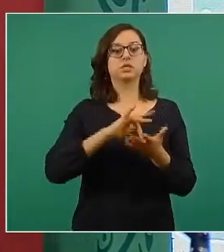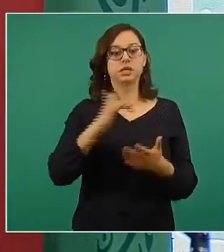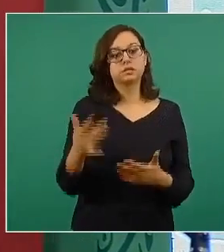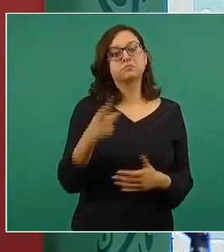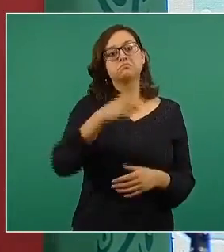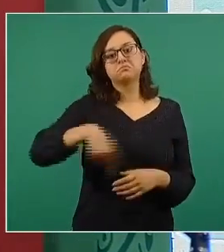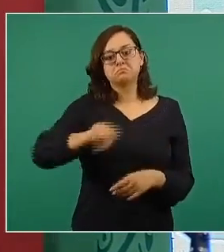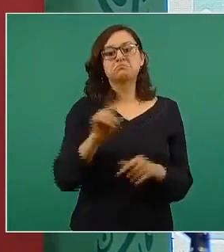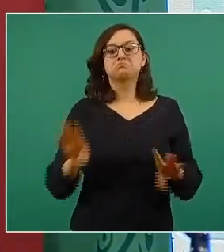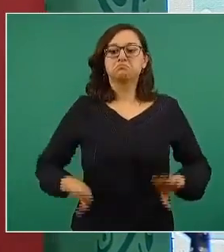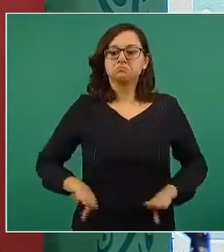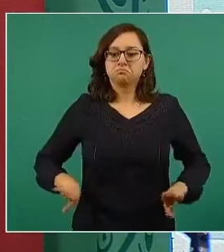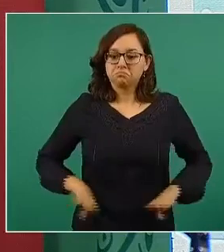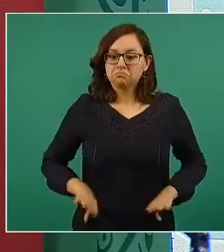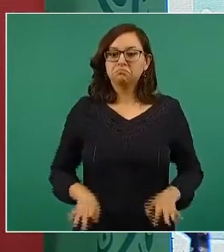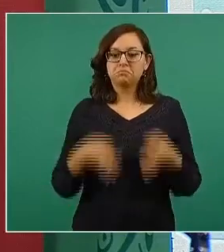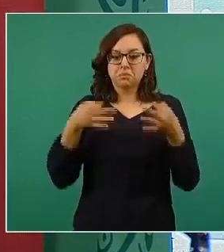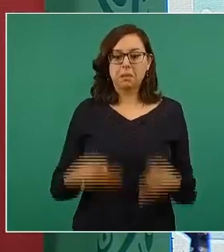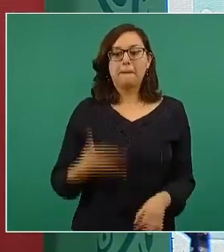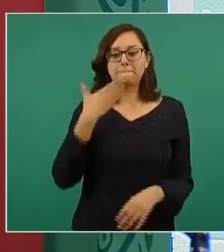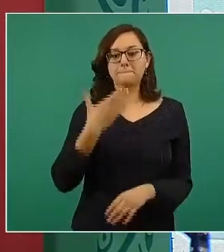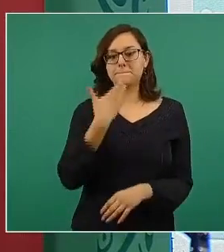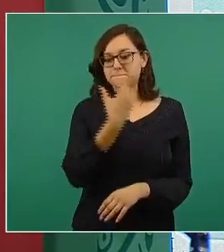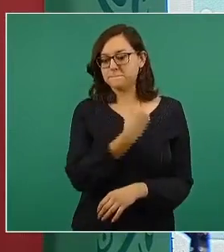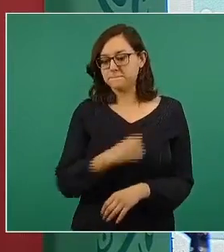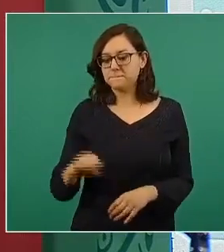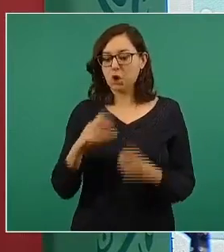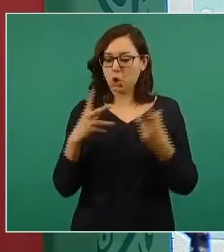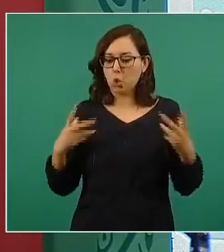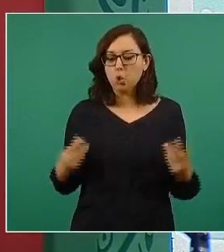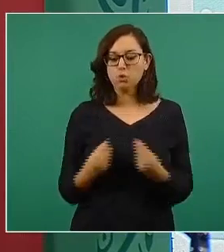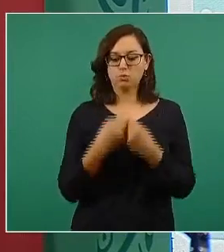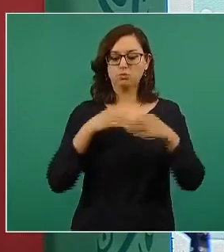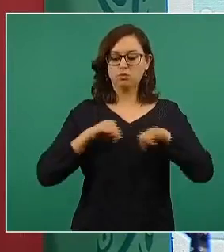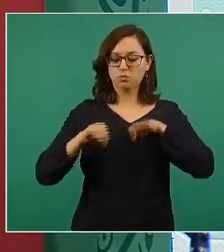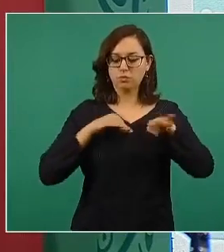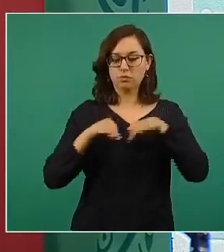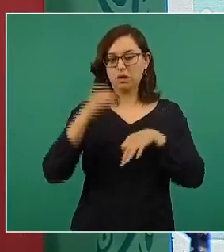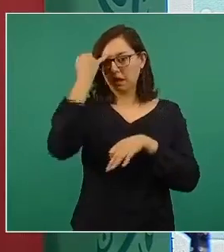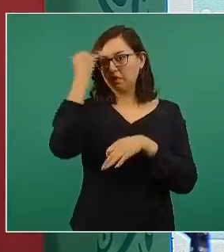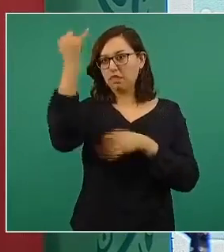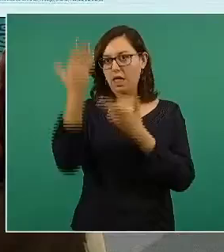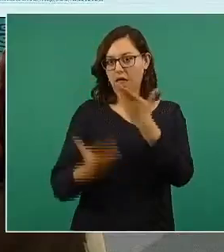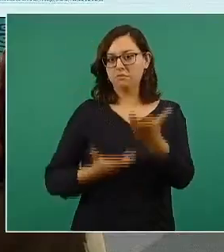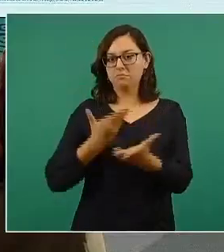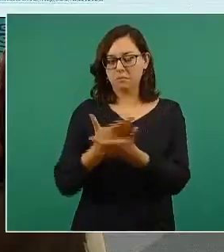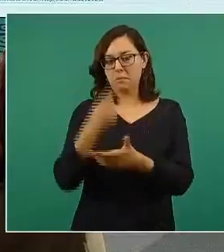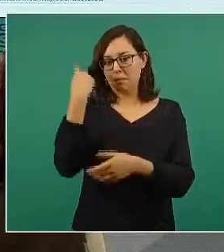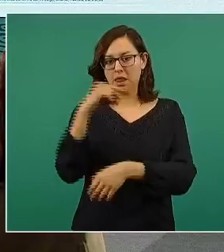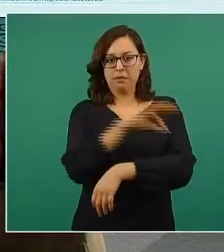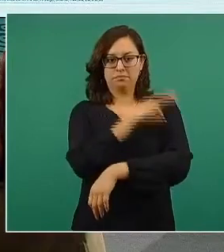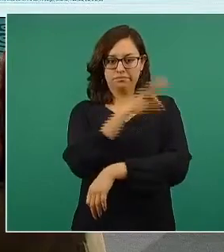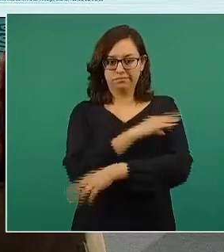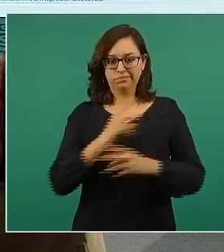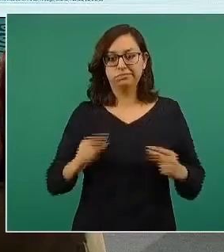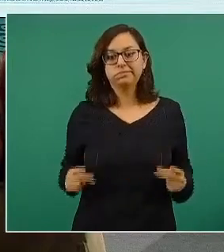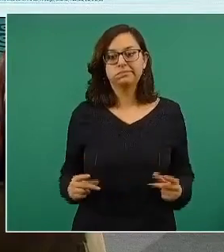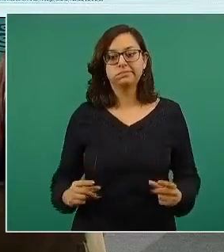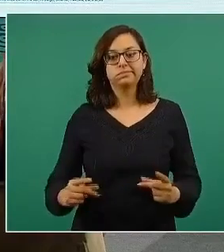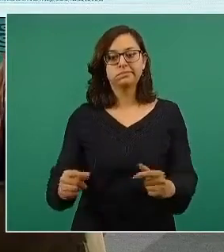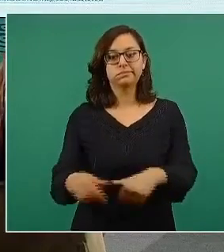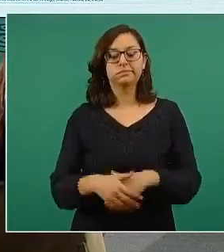excelente actitud y disposición de colaborar con la iniciativa del operativo Correcaminos. La siguiente.